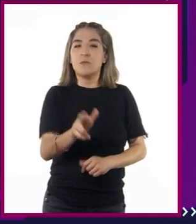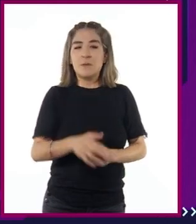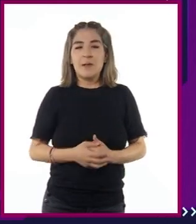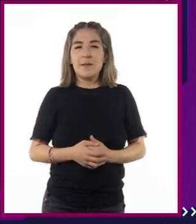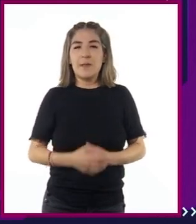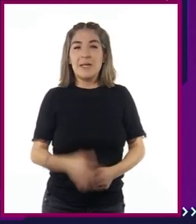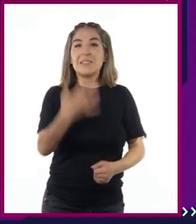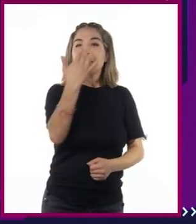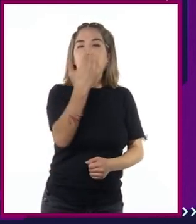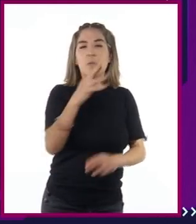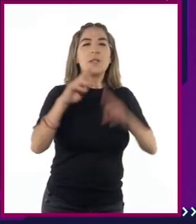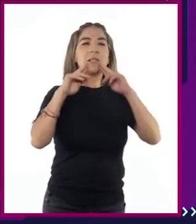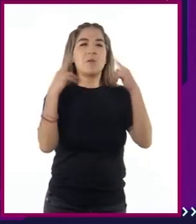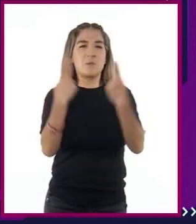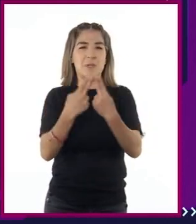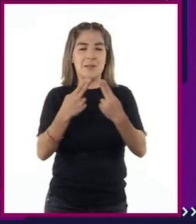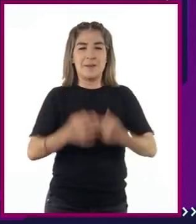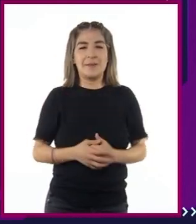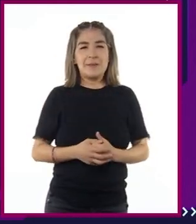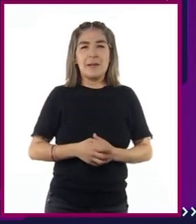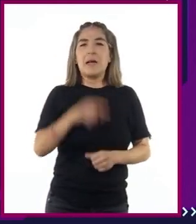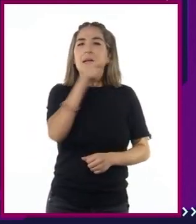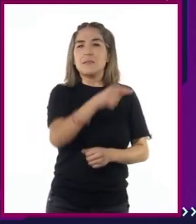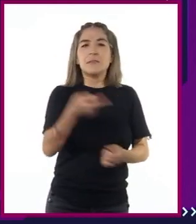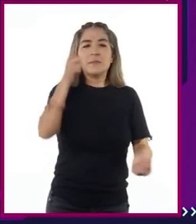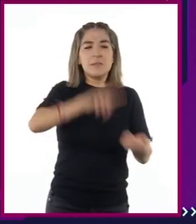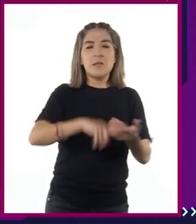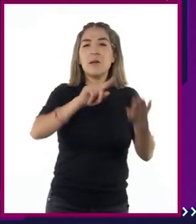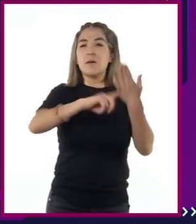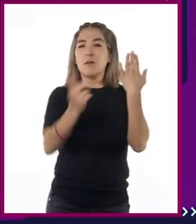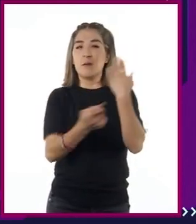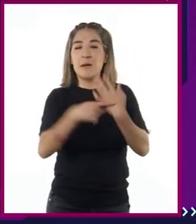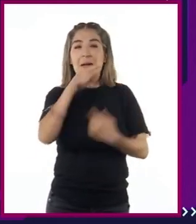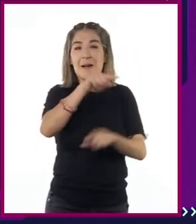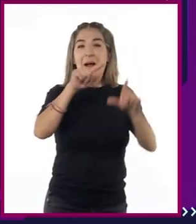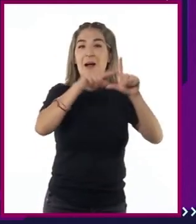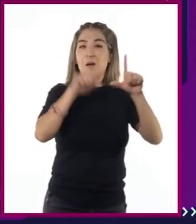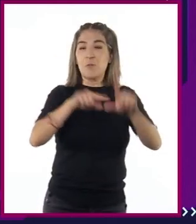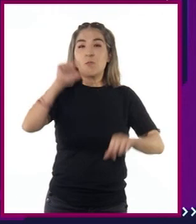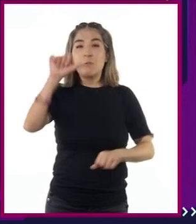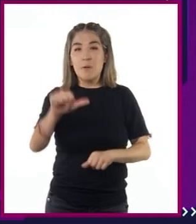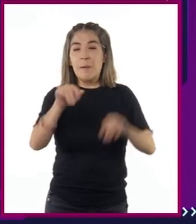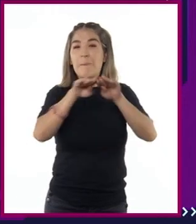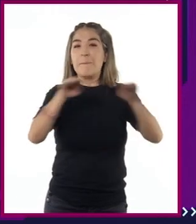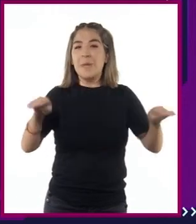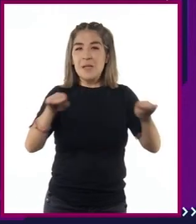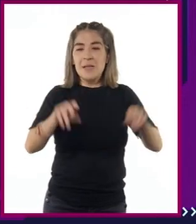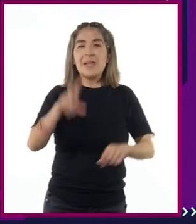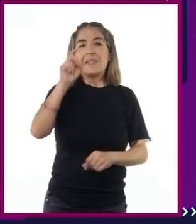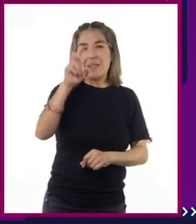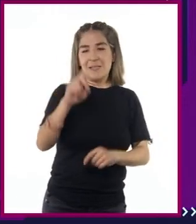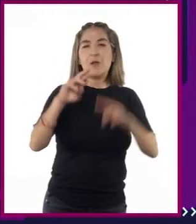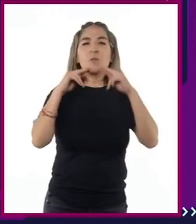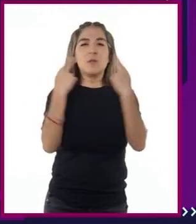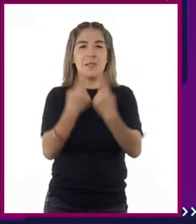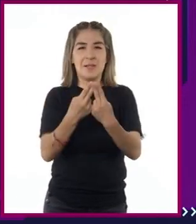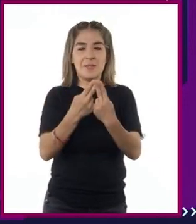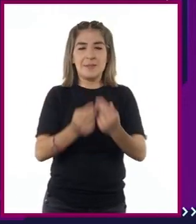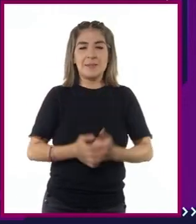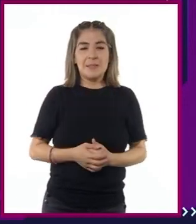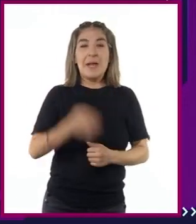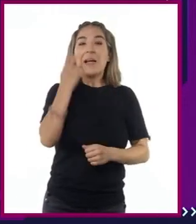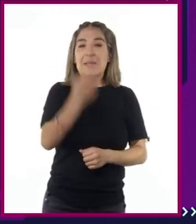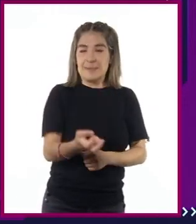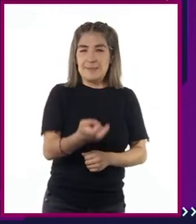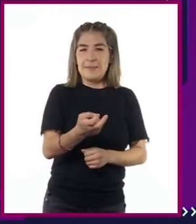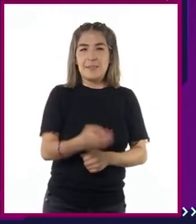de 50 unidades. El cateto opuesto al ángulo A mide 30 unidades.